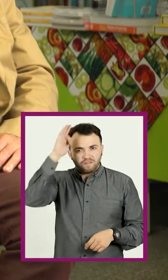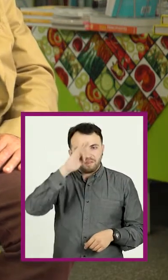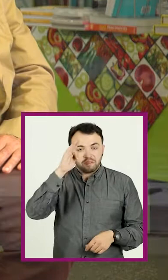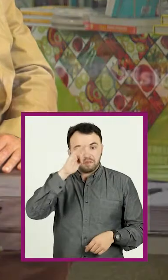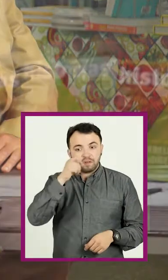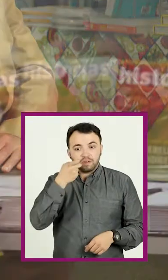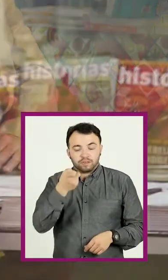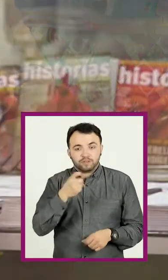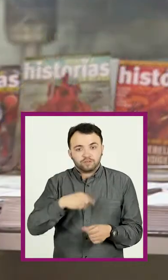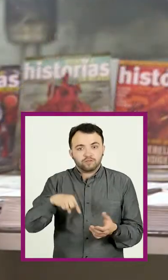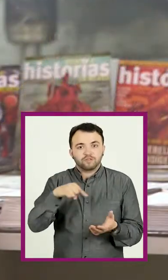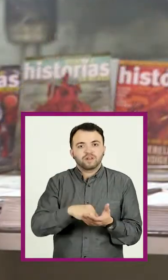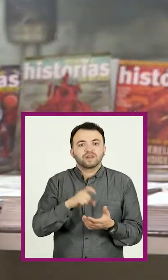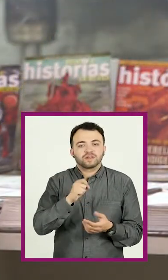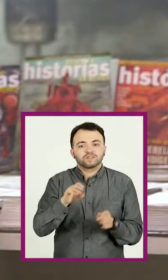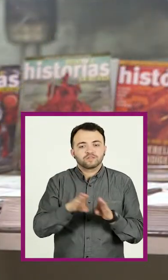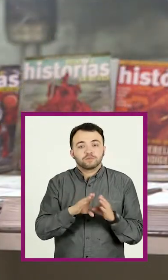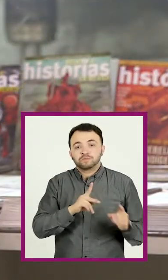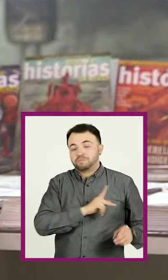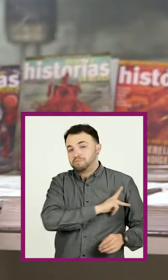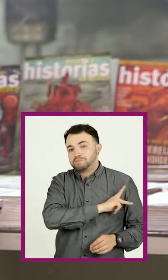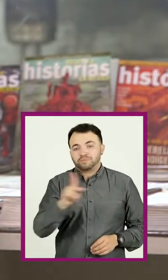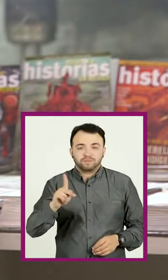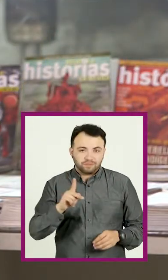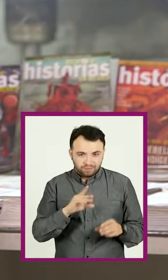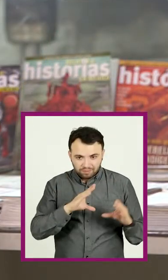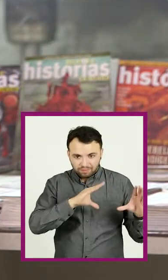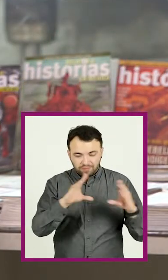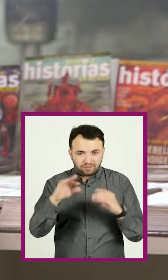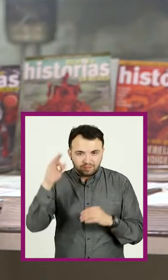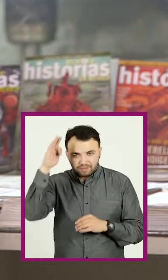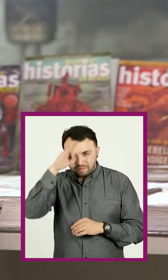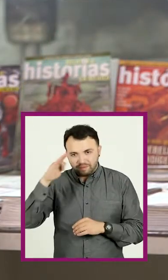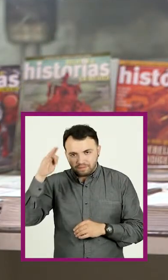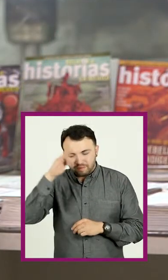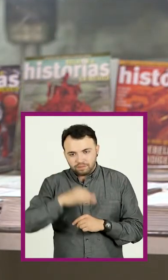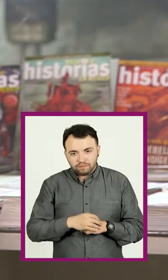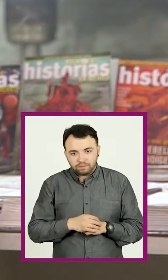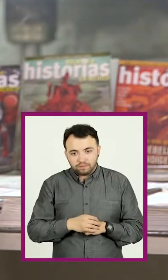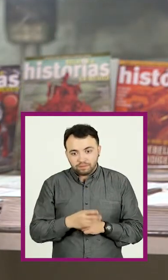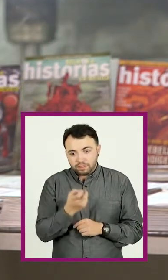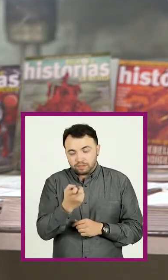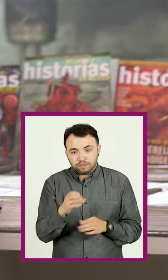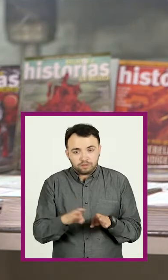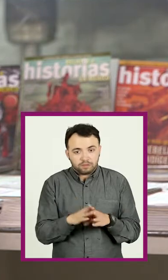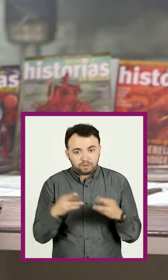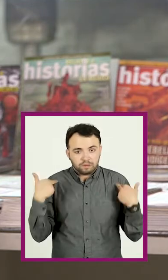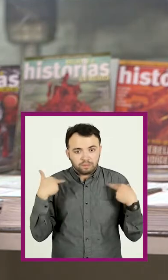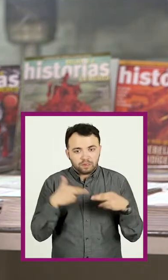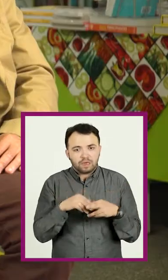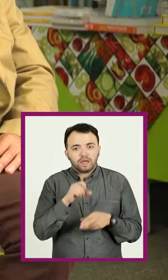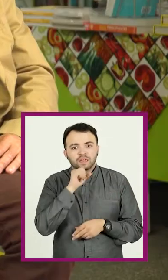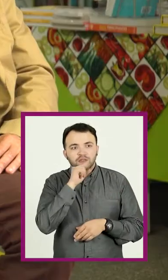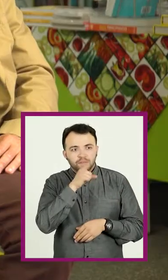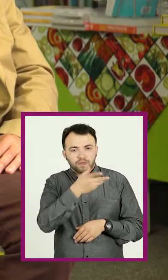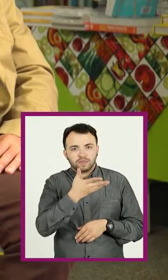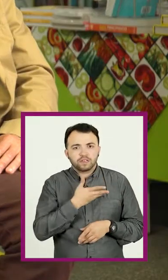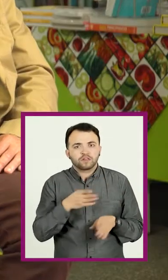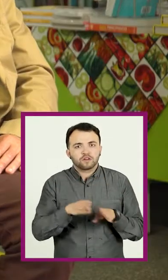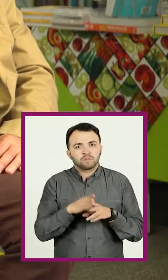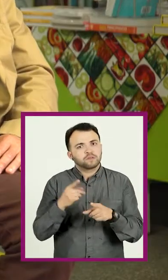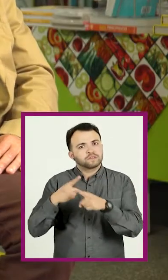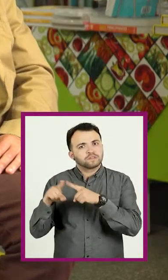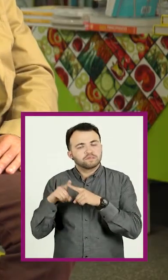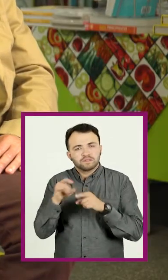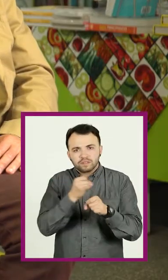formar filósofos en nuestra universidad. Y junto con esa labor docente, pues también está su labor de